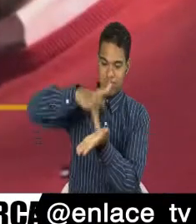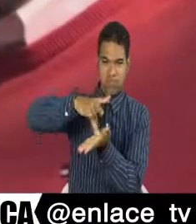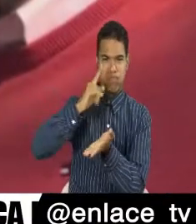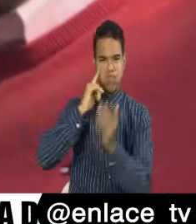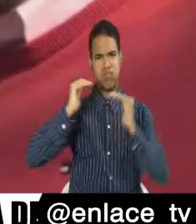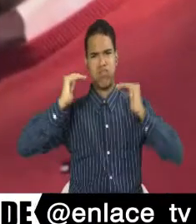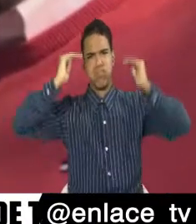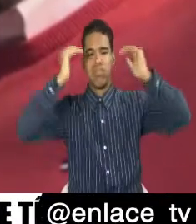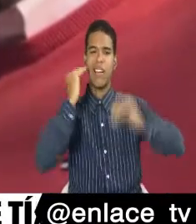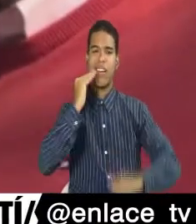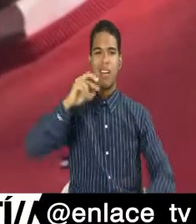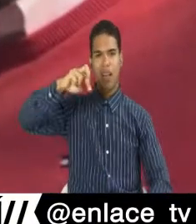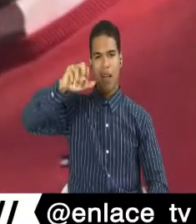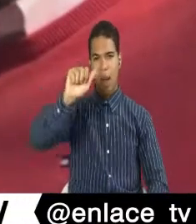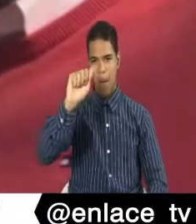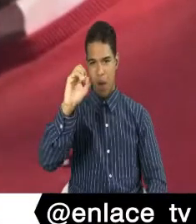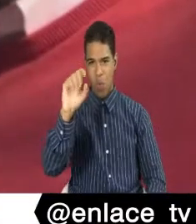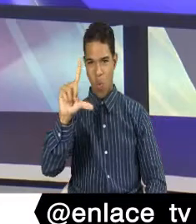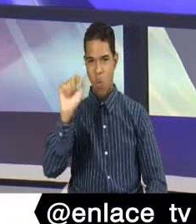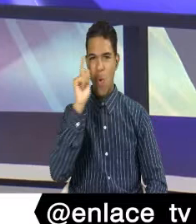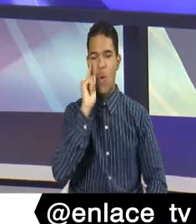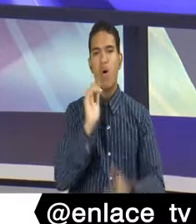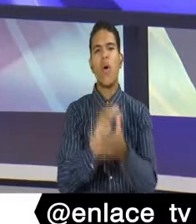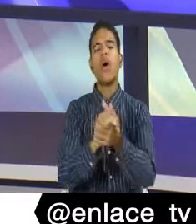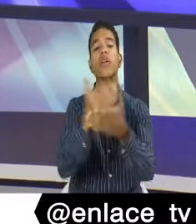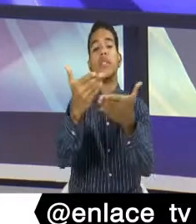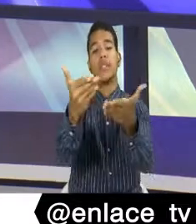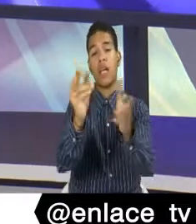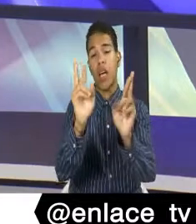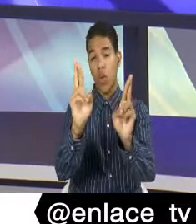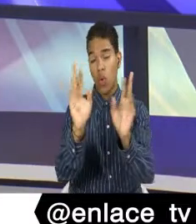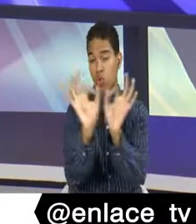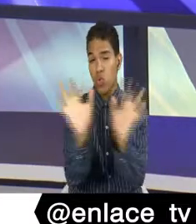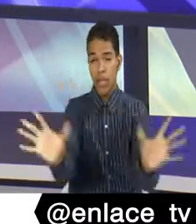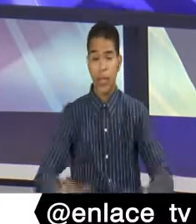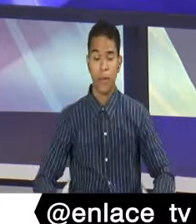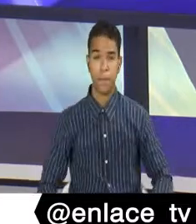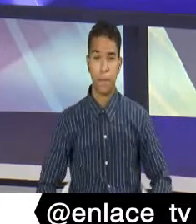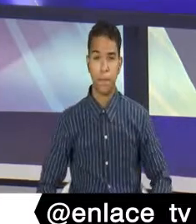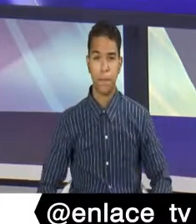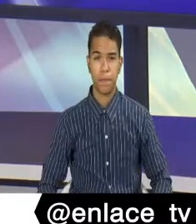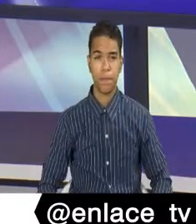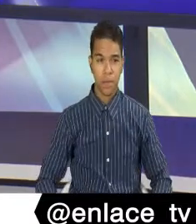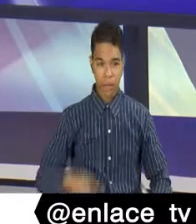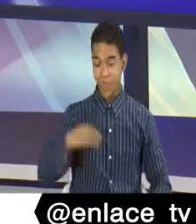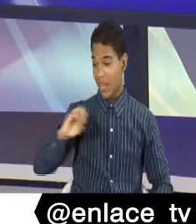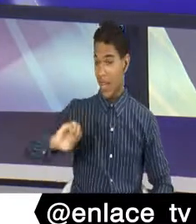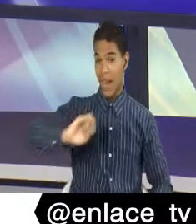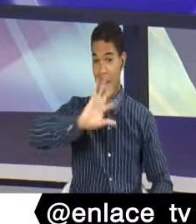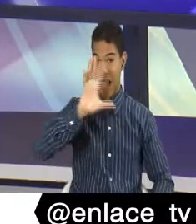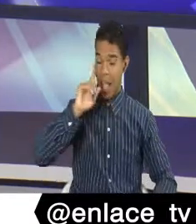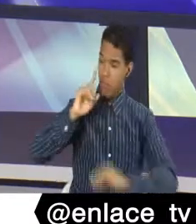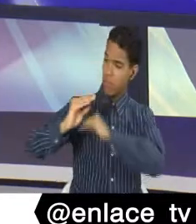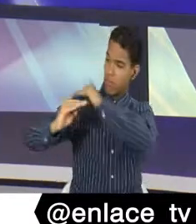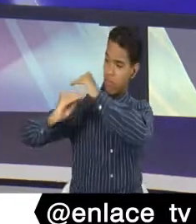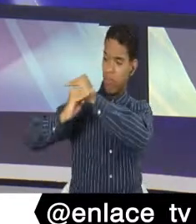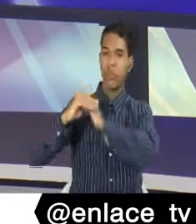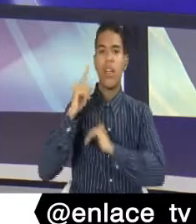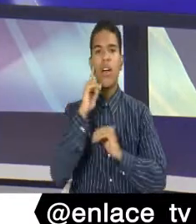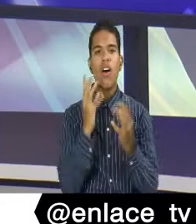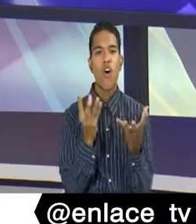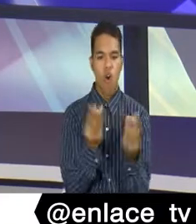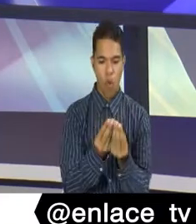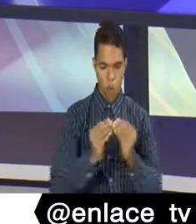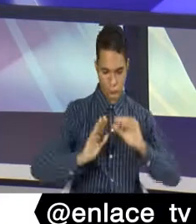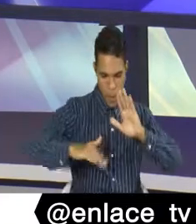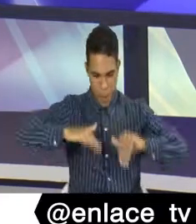Pau, buen viento y buena mar. Claro que sí, buen viento y buena mar para Paola López. El grupo de tamboras de la Universidad